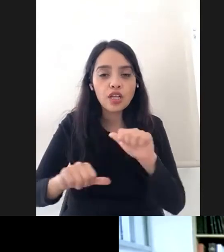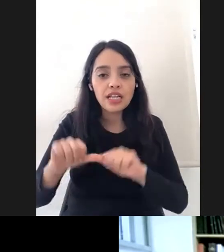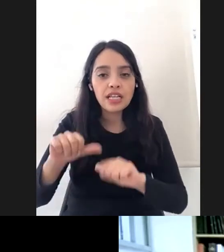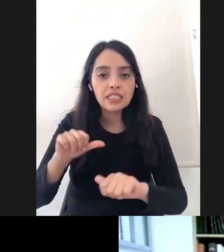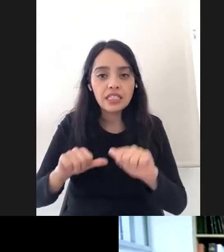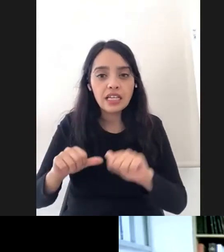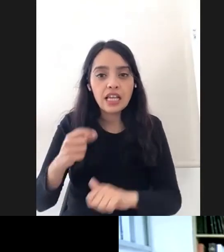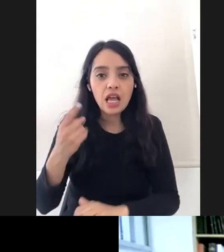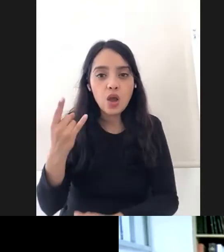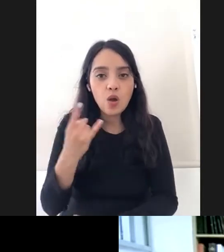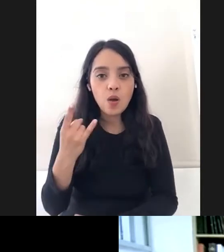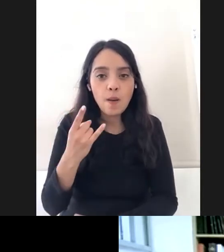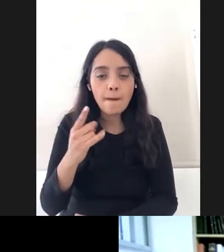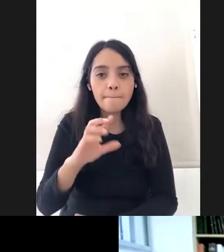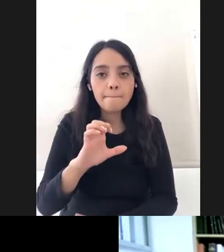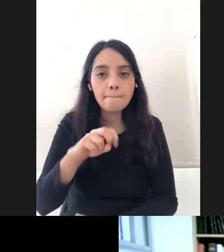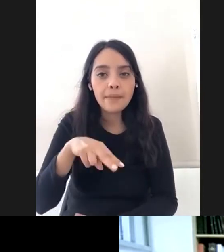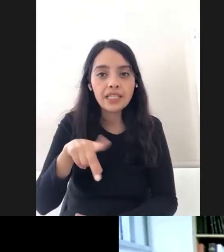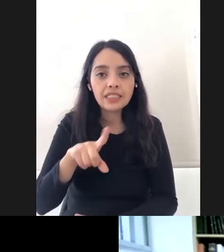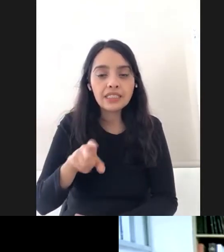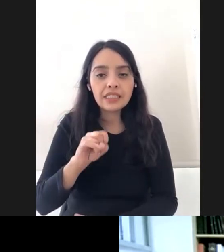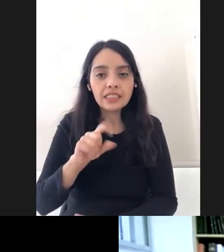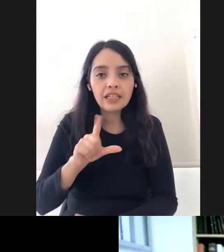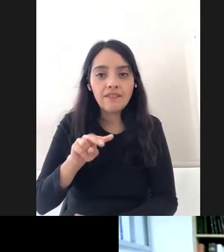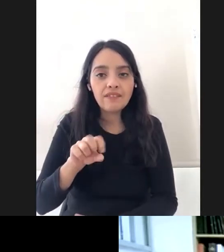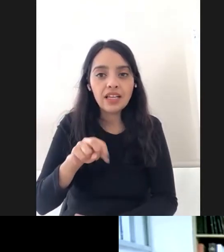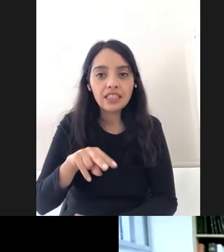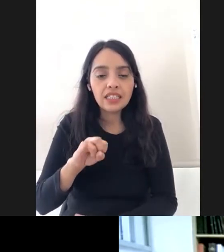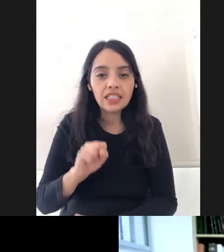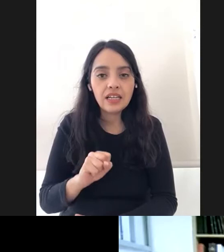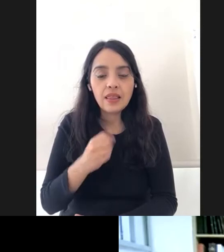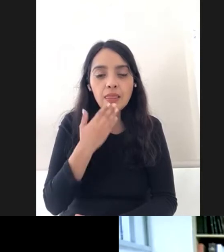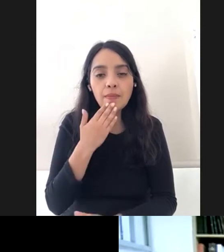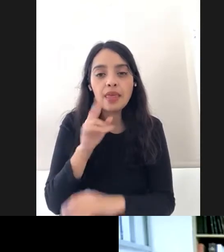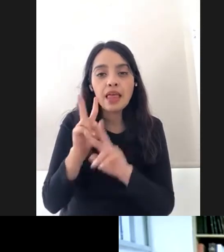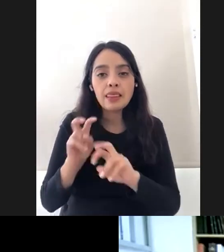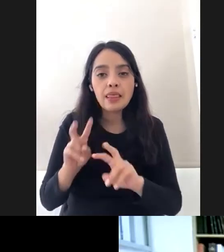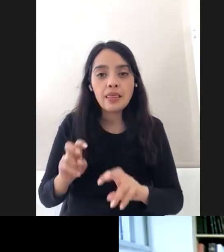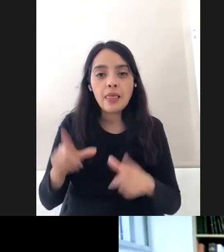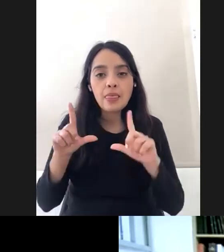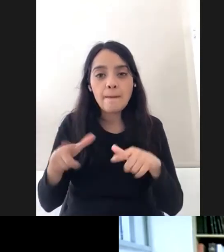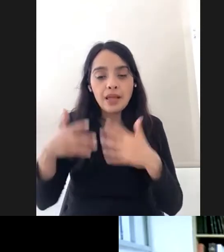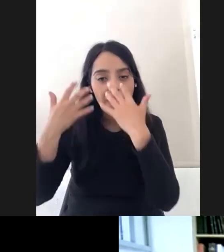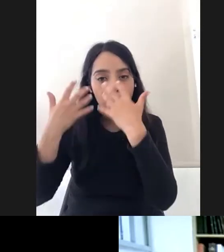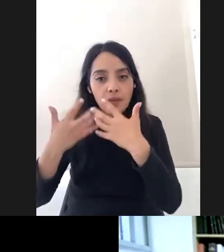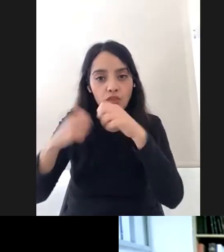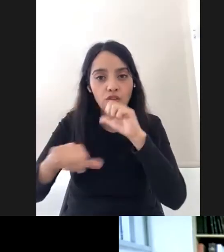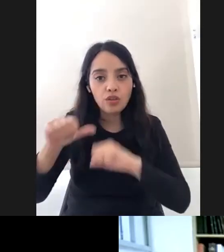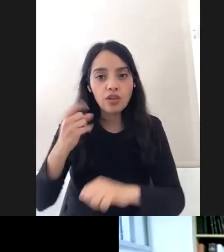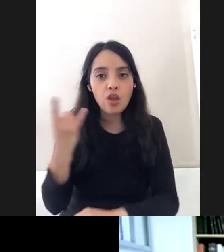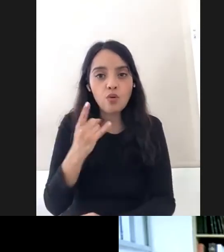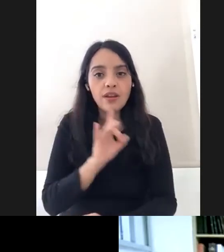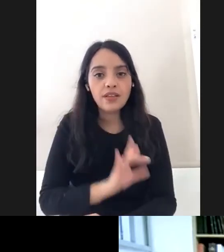Universidad de Pensilvania, académico del Departamento de Neurociencias de la Universidad de